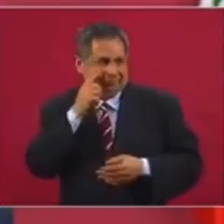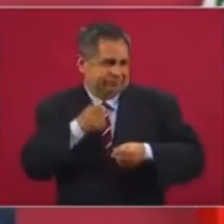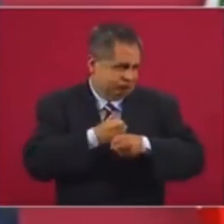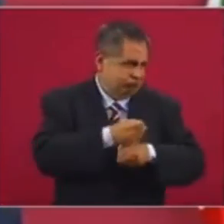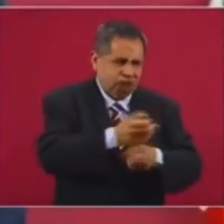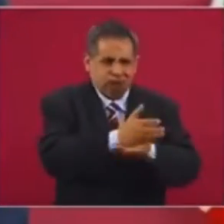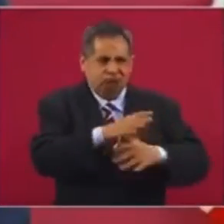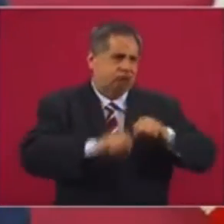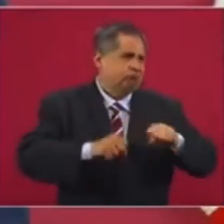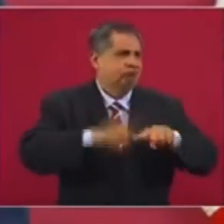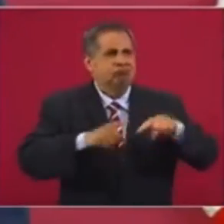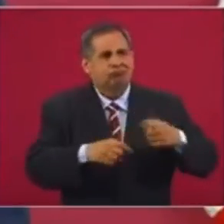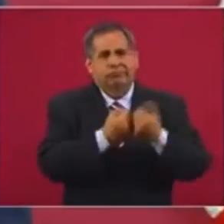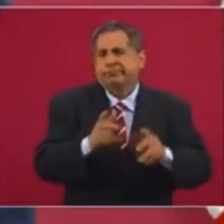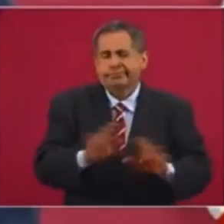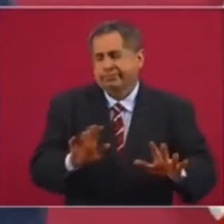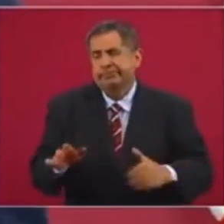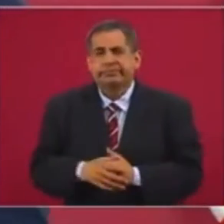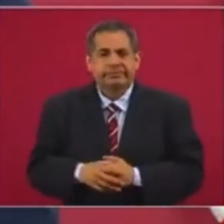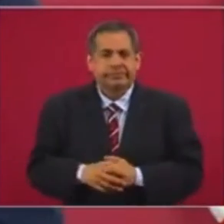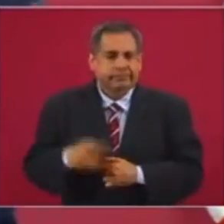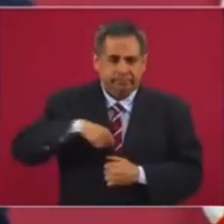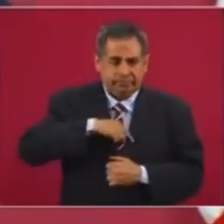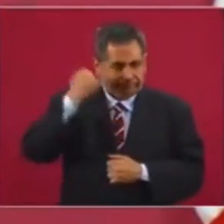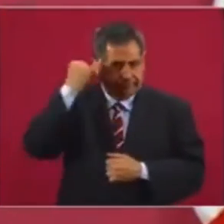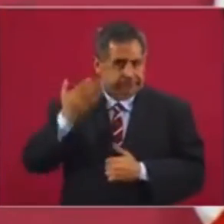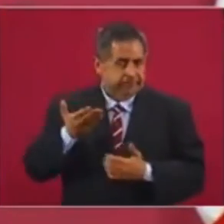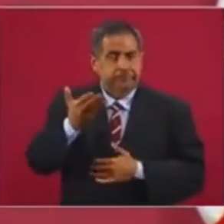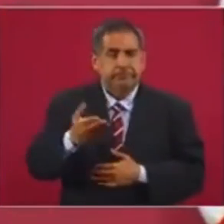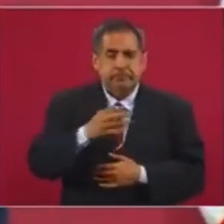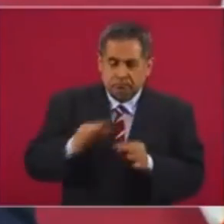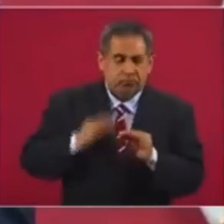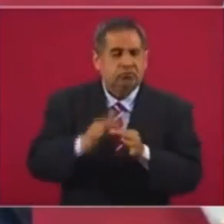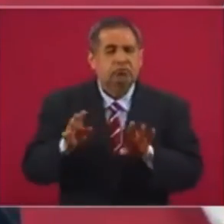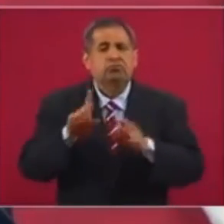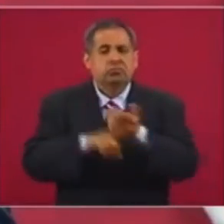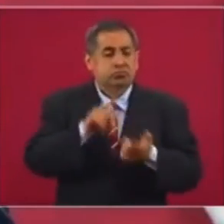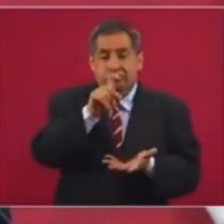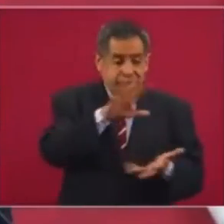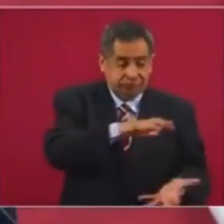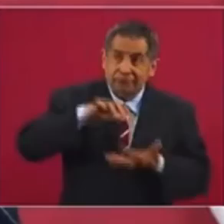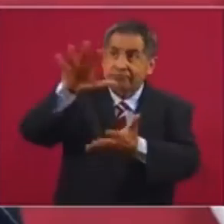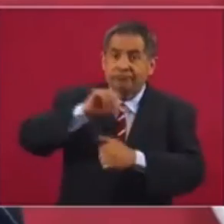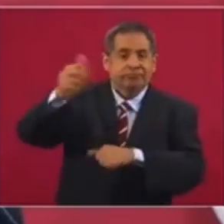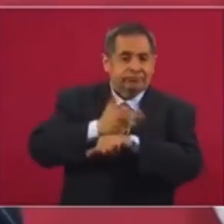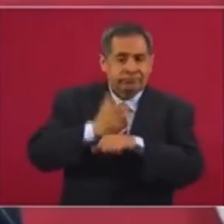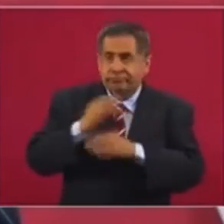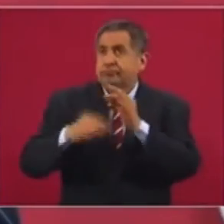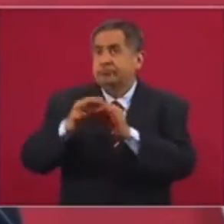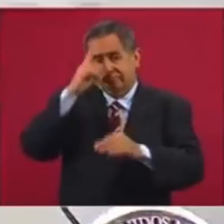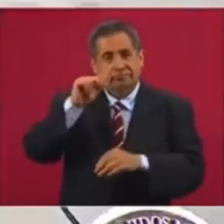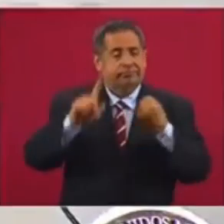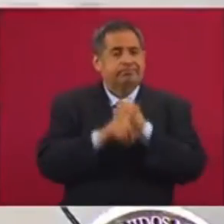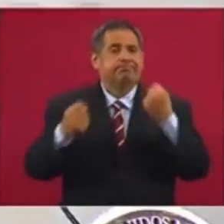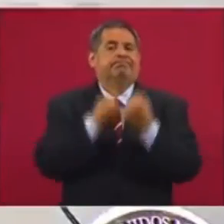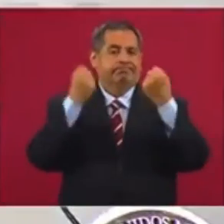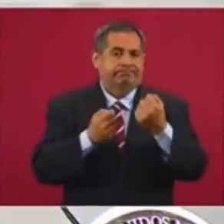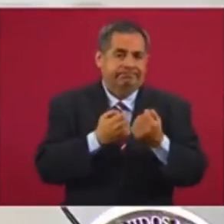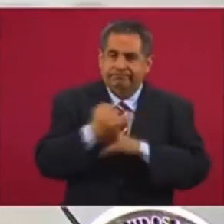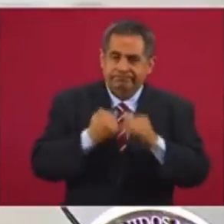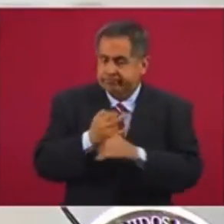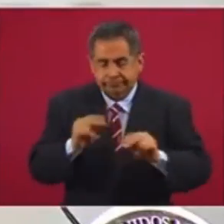eso. Estamos procurando cumplir con el compromiso de entregar el agua a Estados Unidos para evitar un conflicto